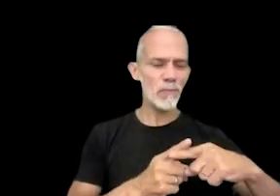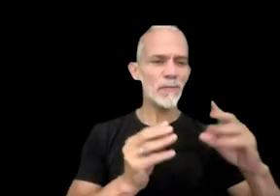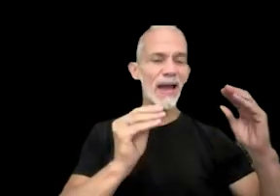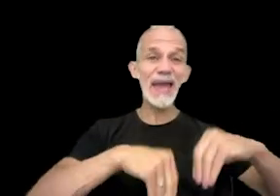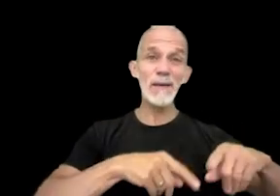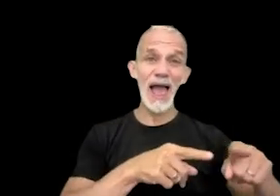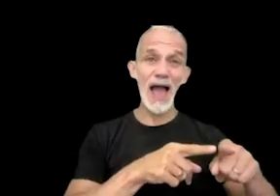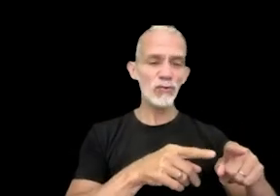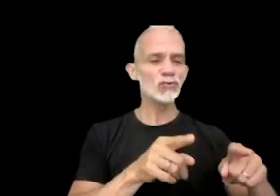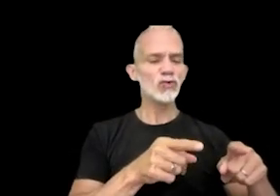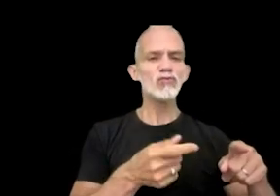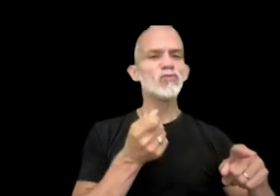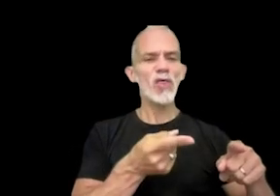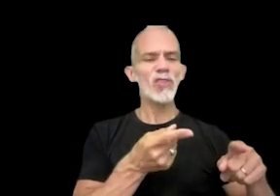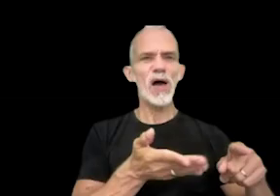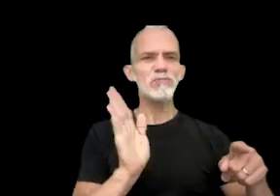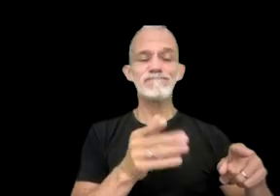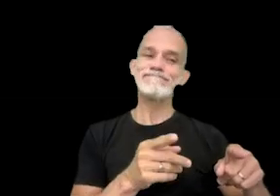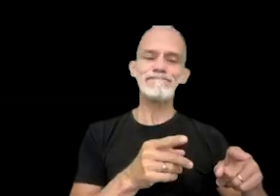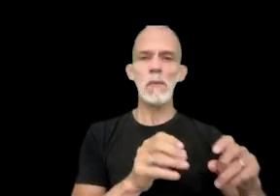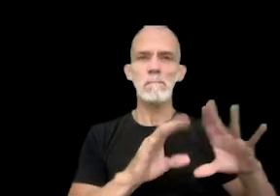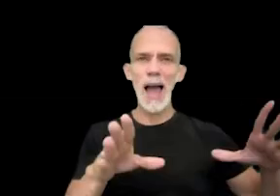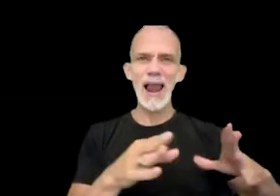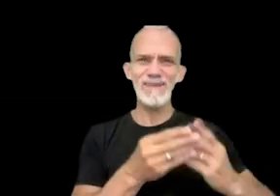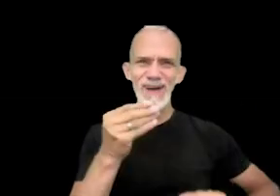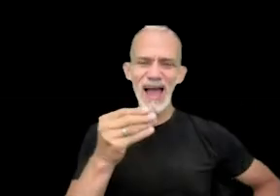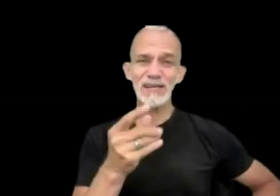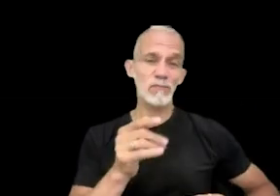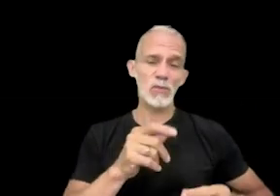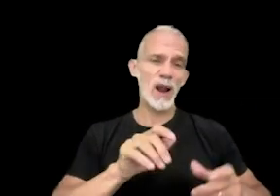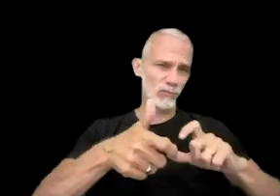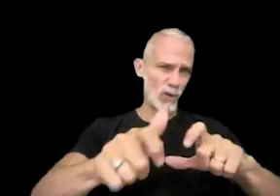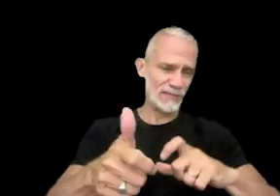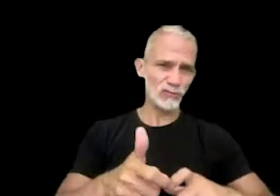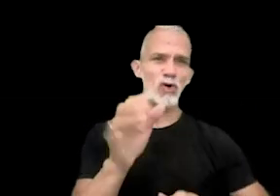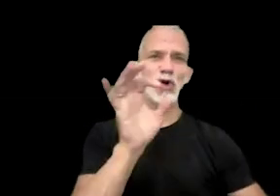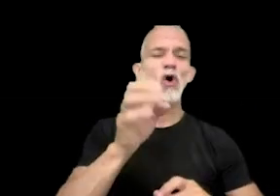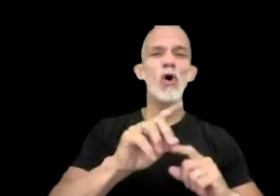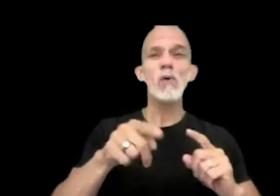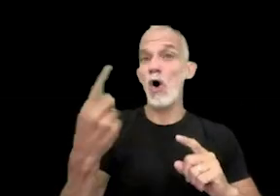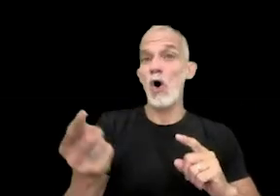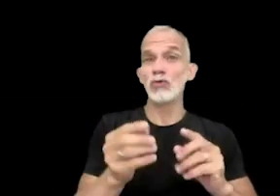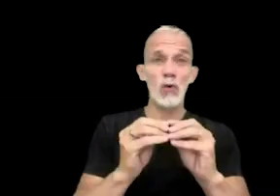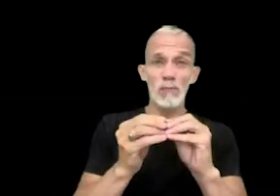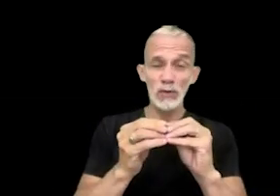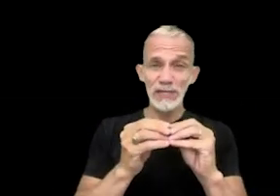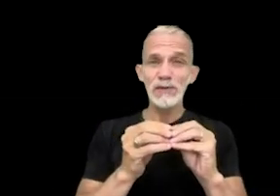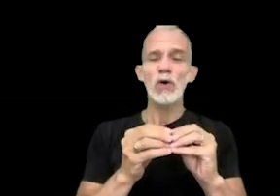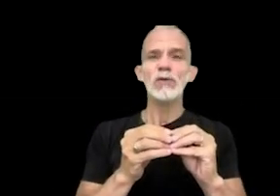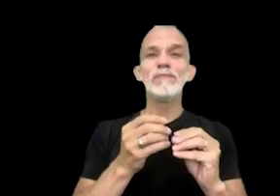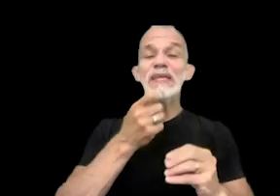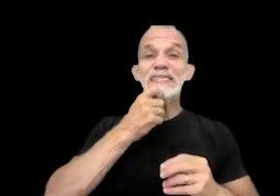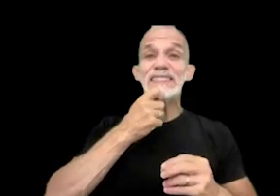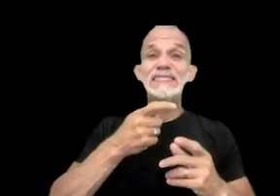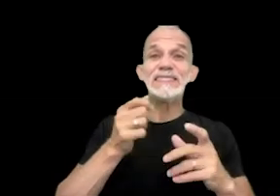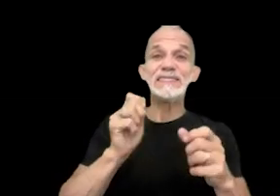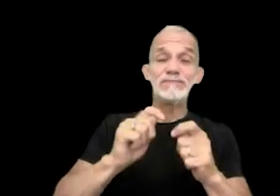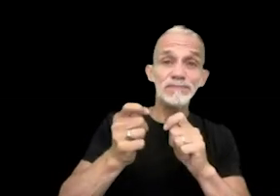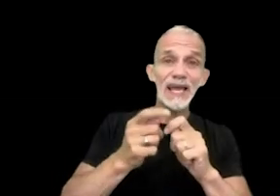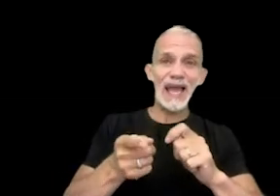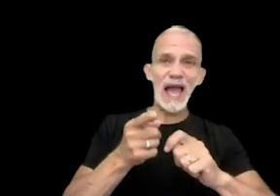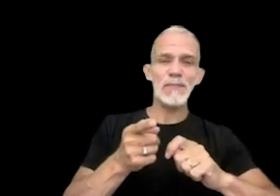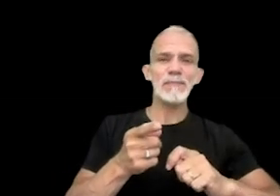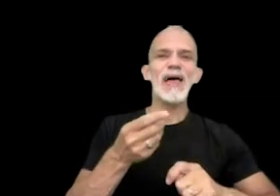quebrantos habilitados en forma incorrecta, ya sea por actualización o por otras causas. Si rectifican la